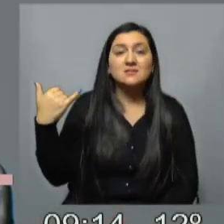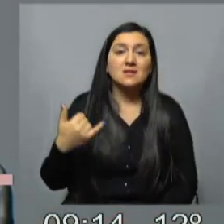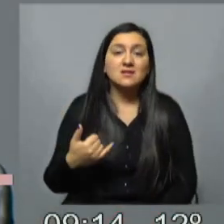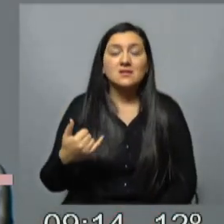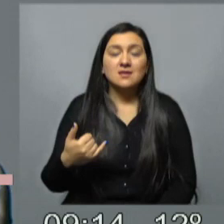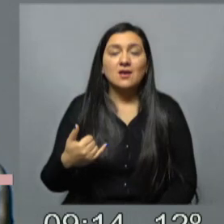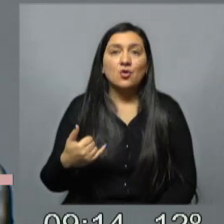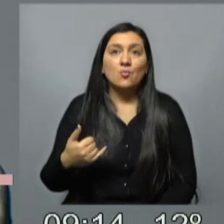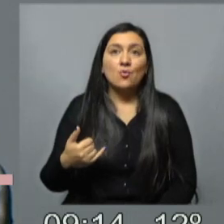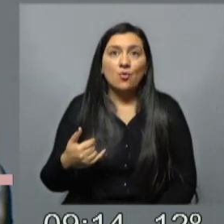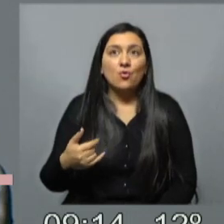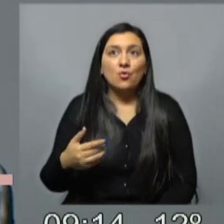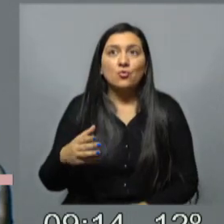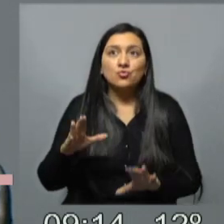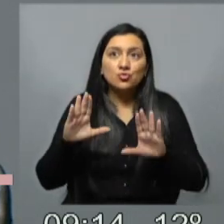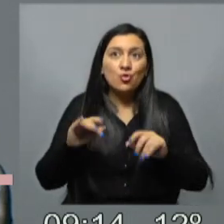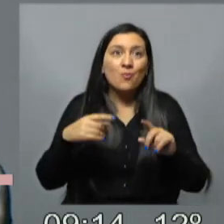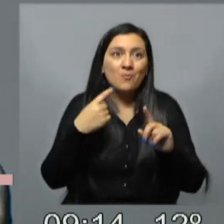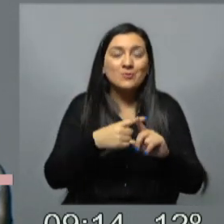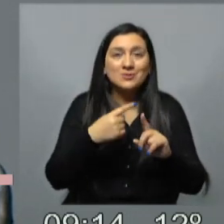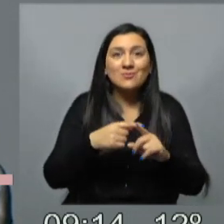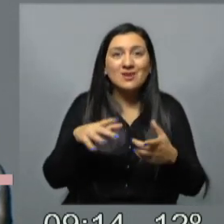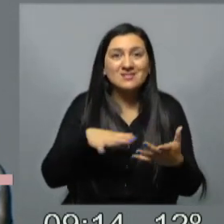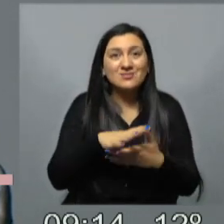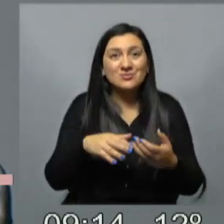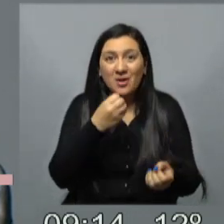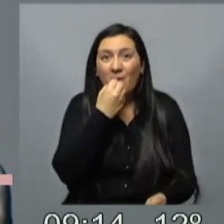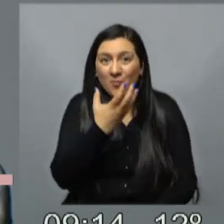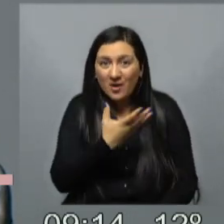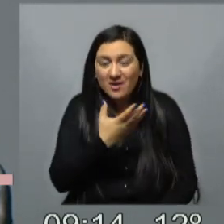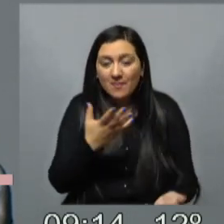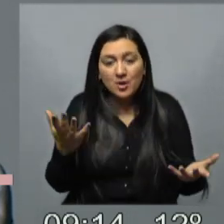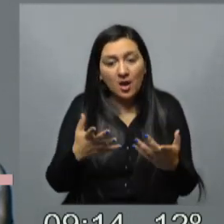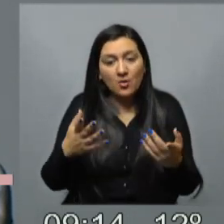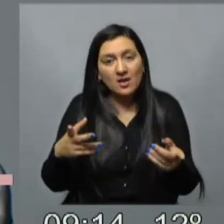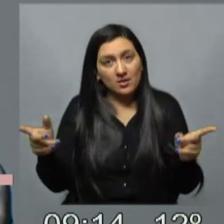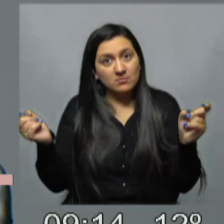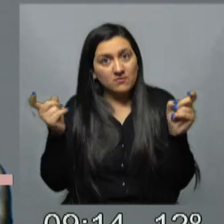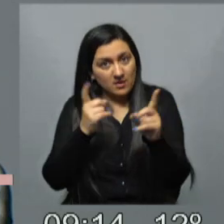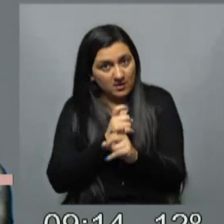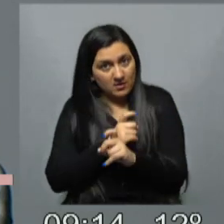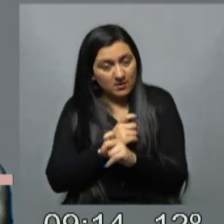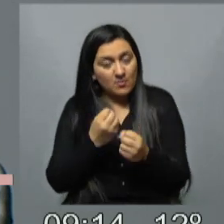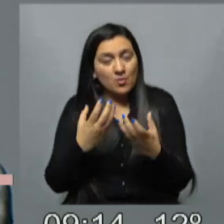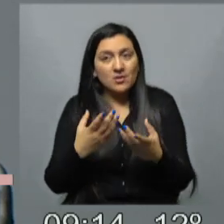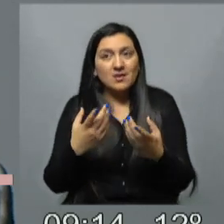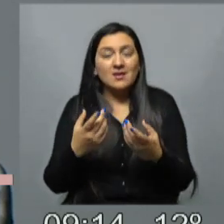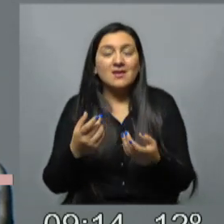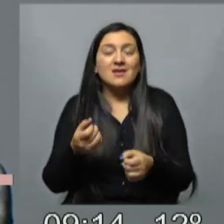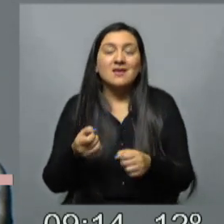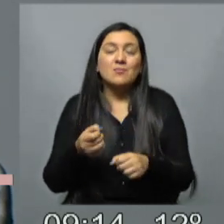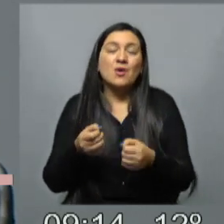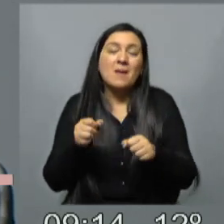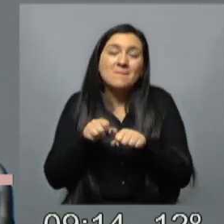cola, pero ahora está en una situación mucho más problemática a nivel económico, y no solo económico, ¿no? Porque la pandemia dejó además